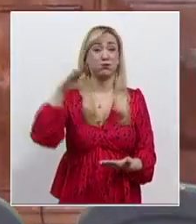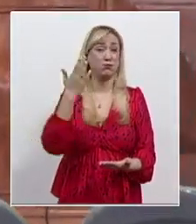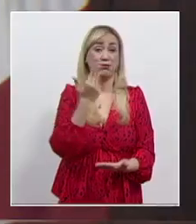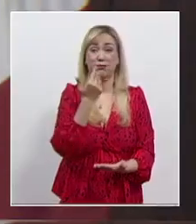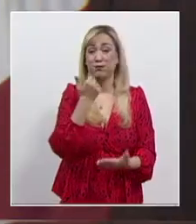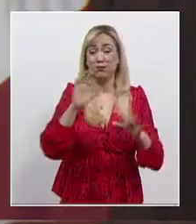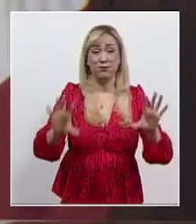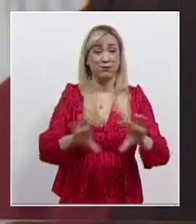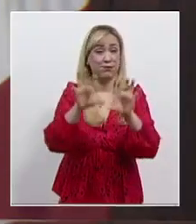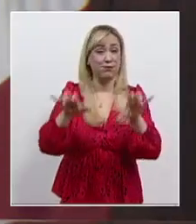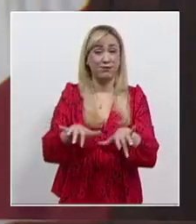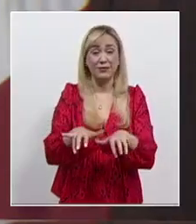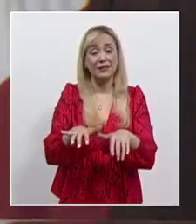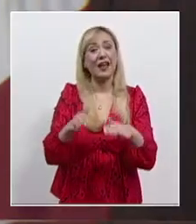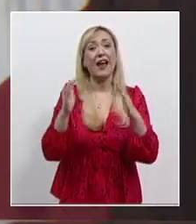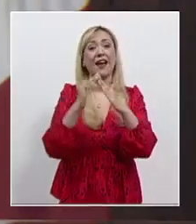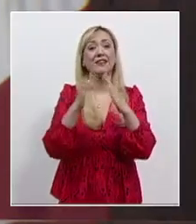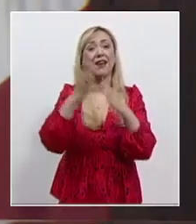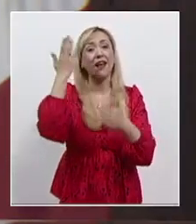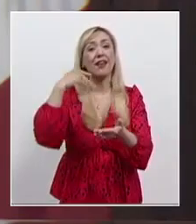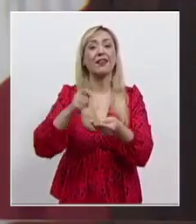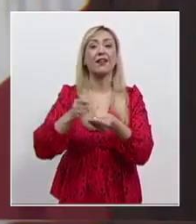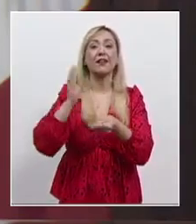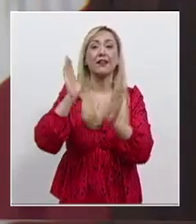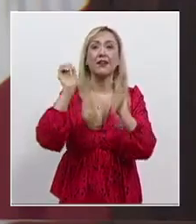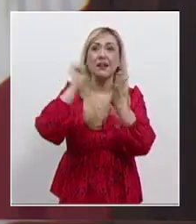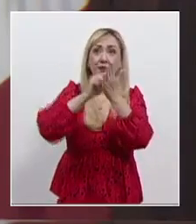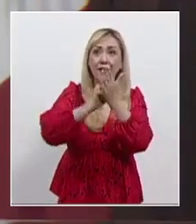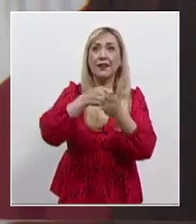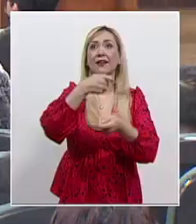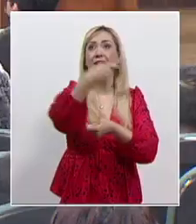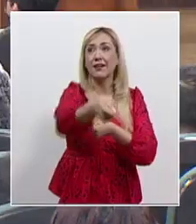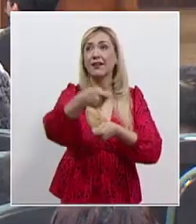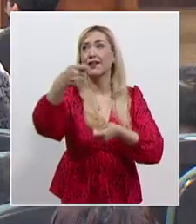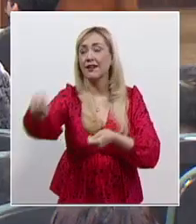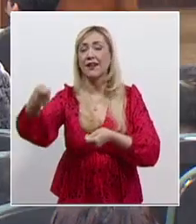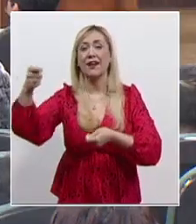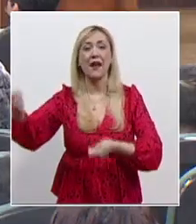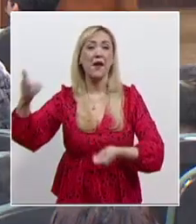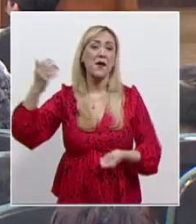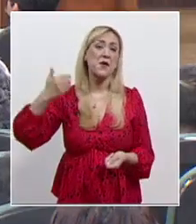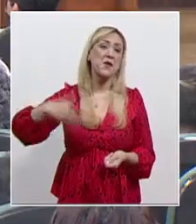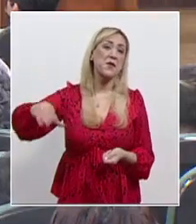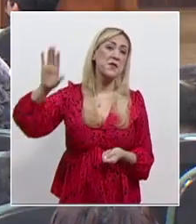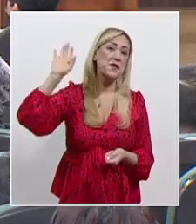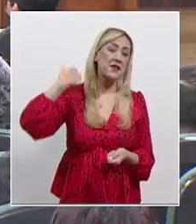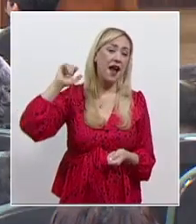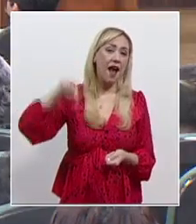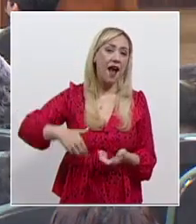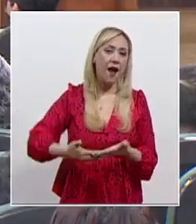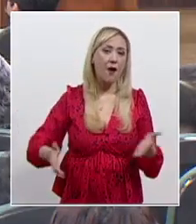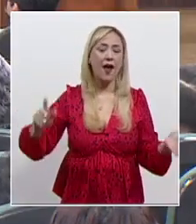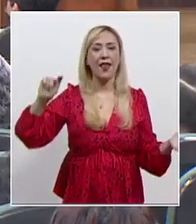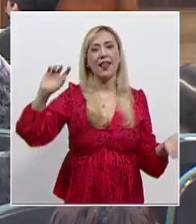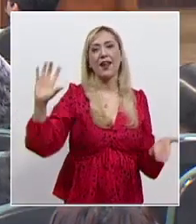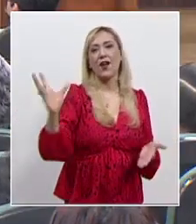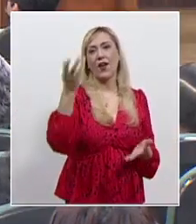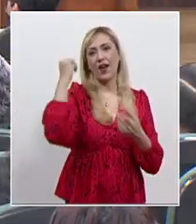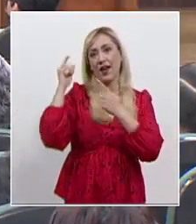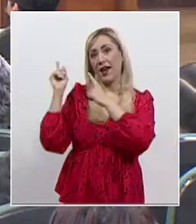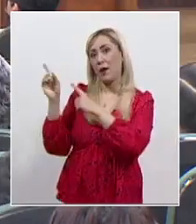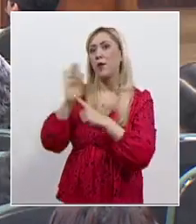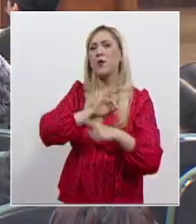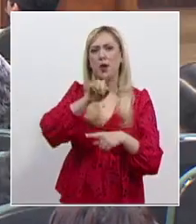era repartida a domicilio. Y destacaron que gracias a las nuevas tecnologías, ahora esta revista Anales de Jurisprudencia puede